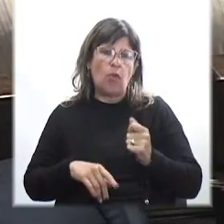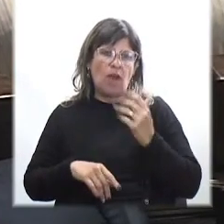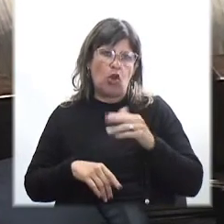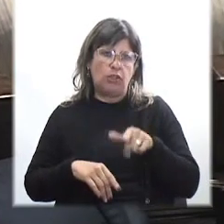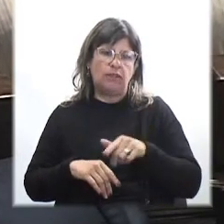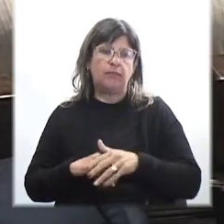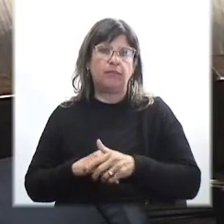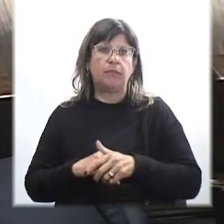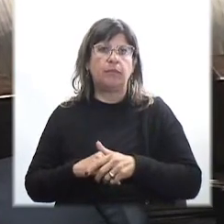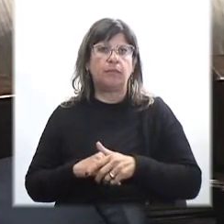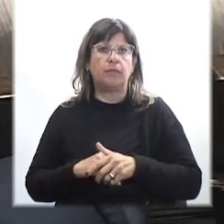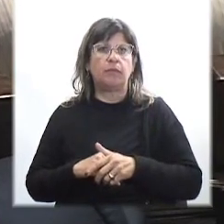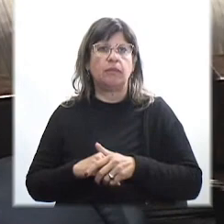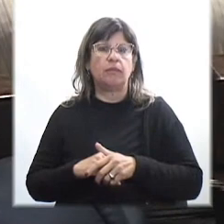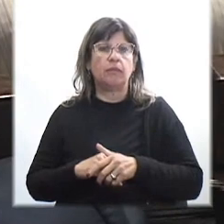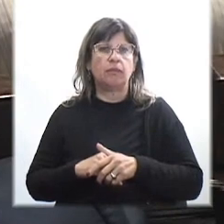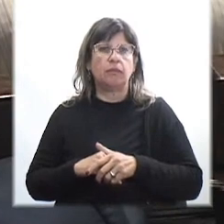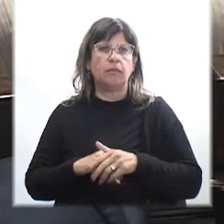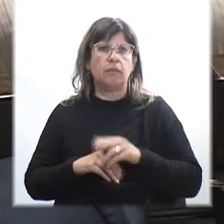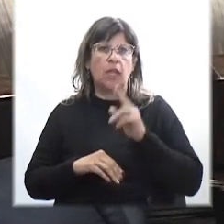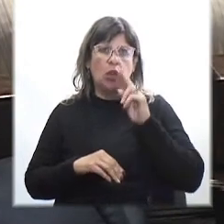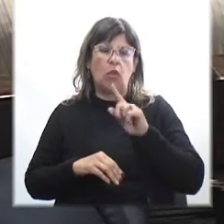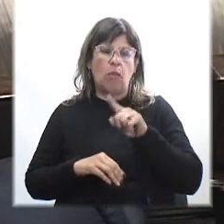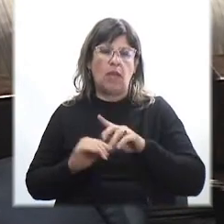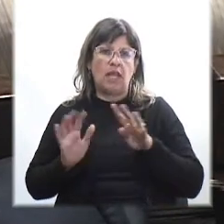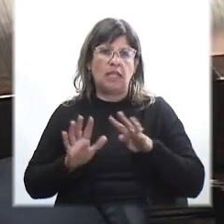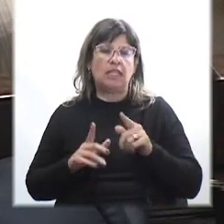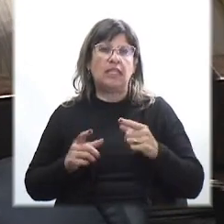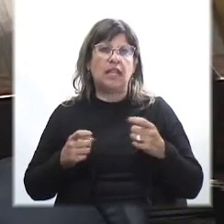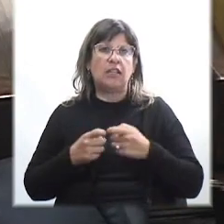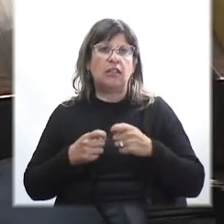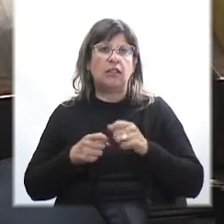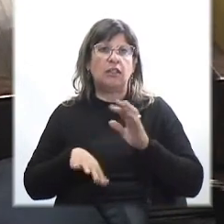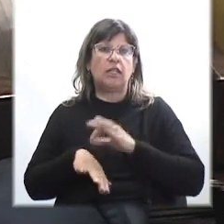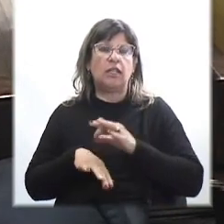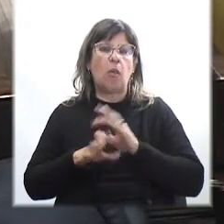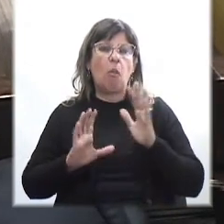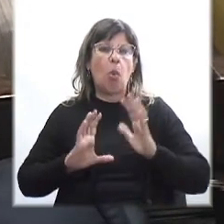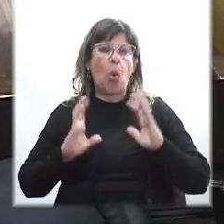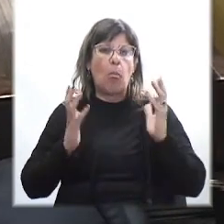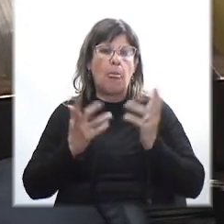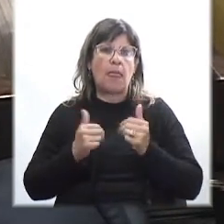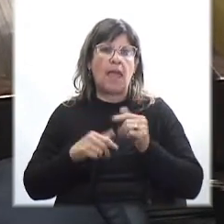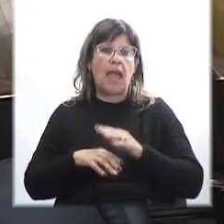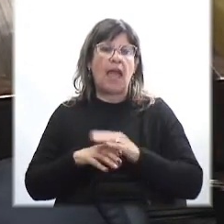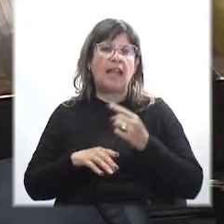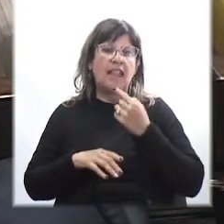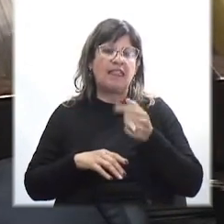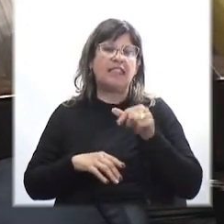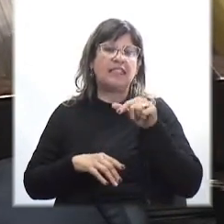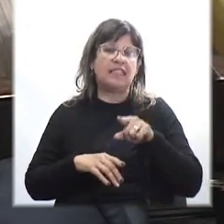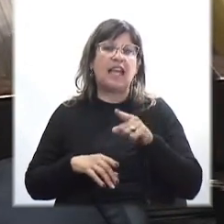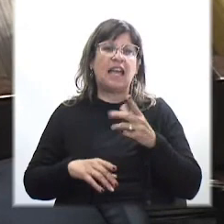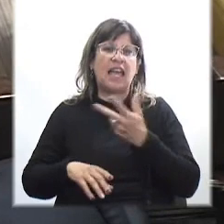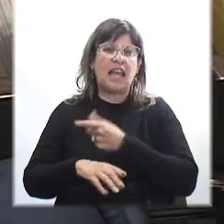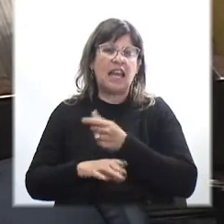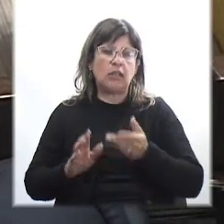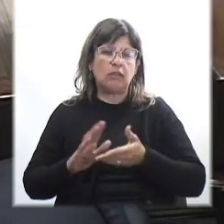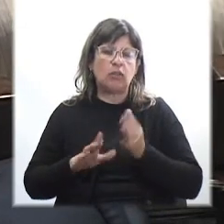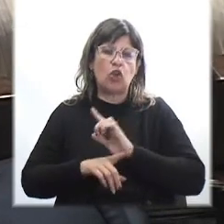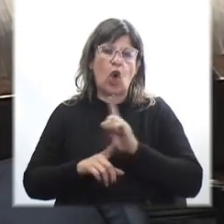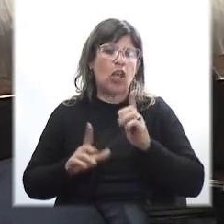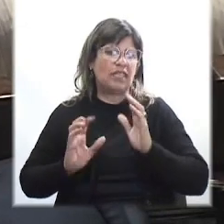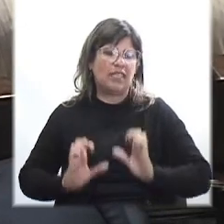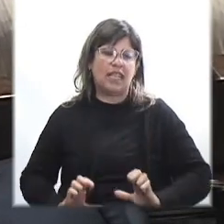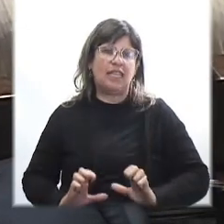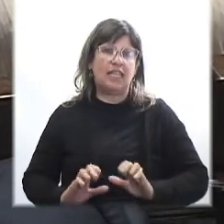valores. En 2019, la Asociación Médica Mundial reiteraba que la eutanasia no es